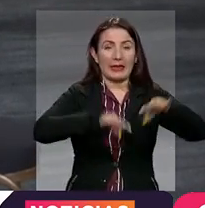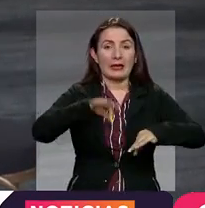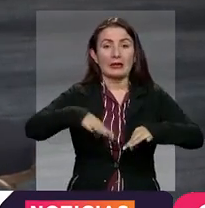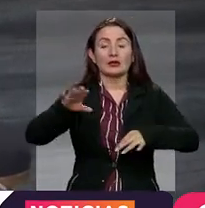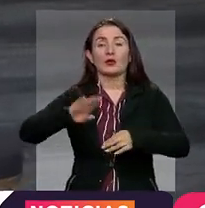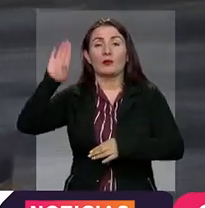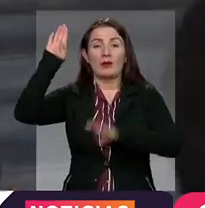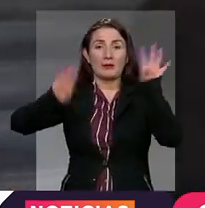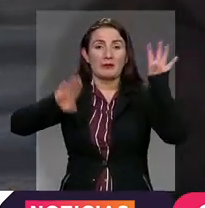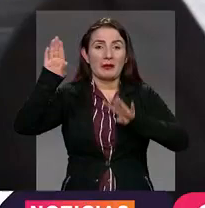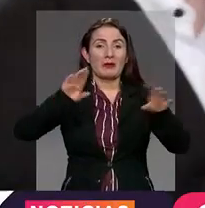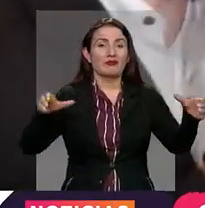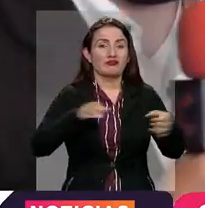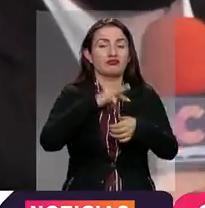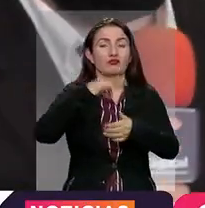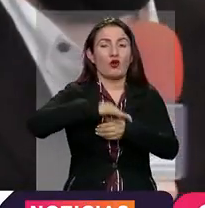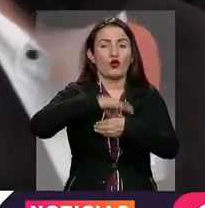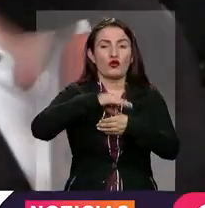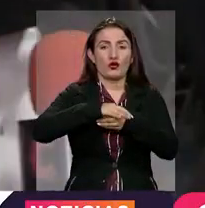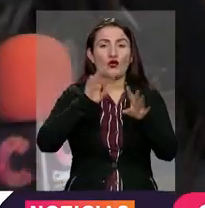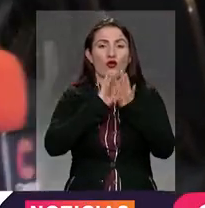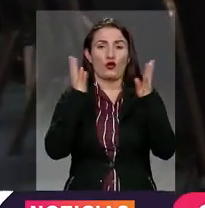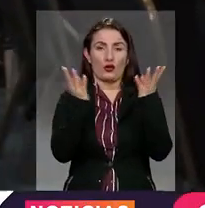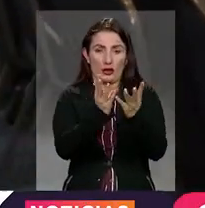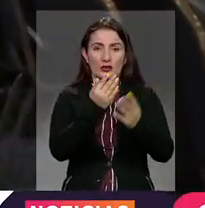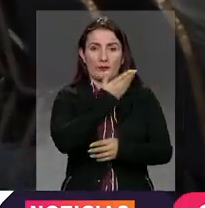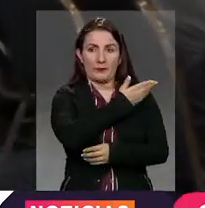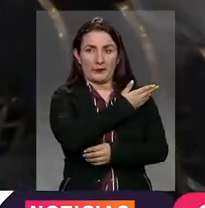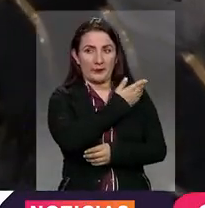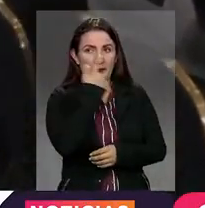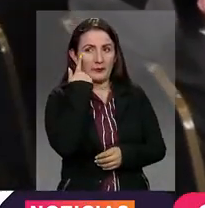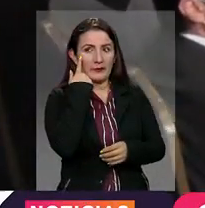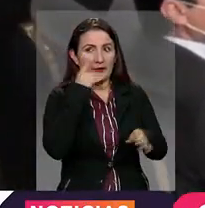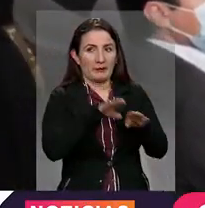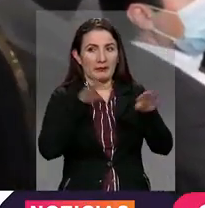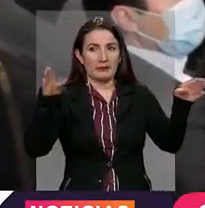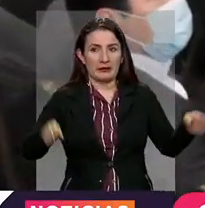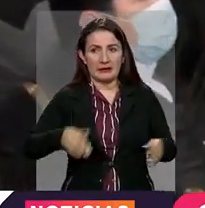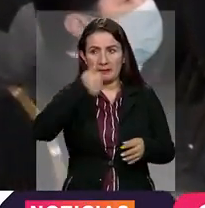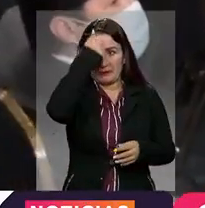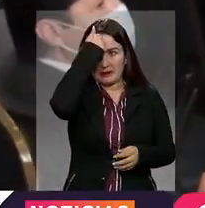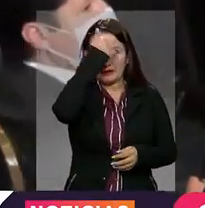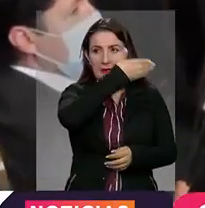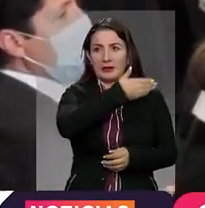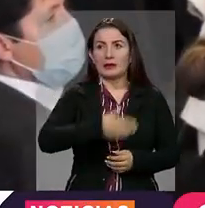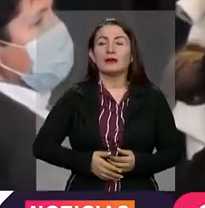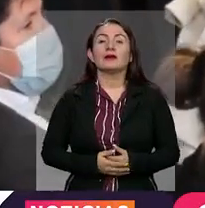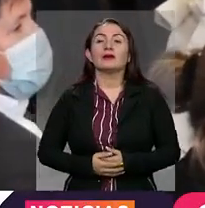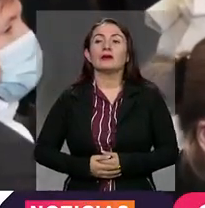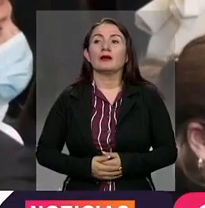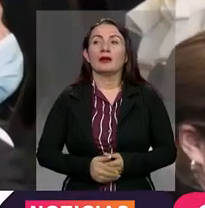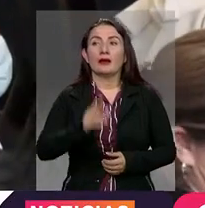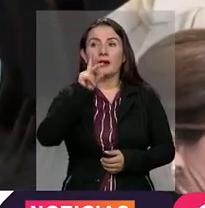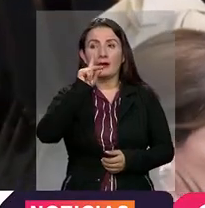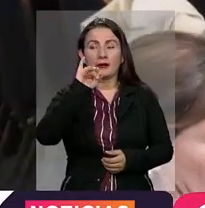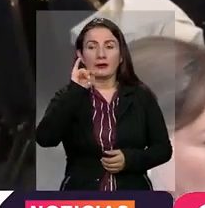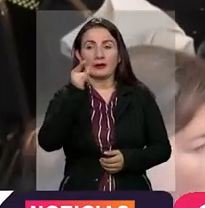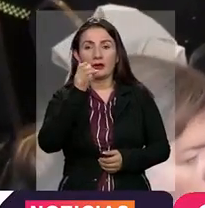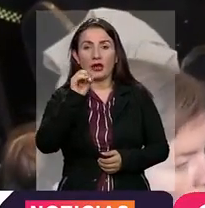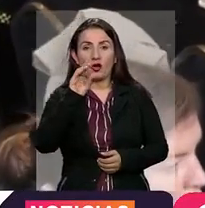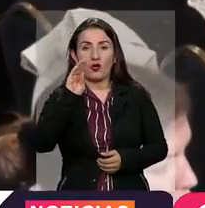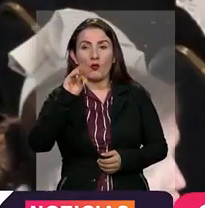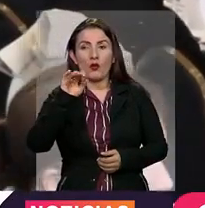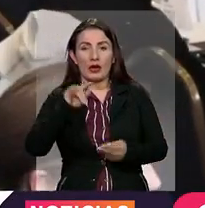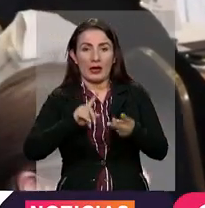Queremos enseñarles lo que sucede en este momento. En la mesa principal se ubican, por supuesto, Diego Molano, el ministro de Defensa, Daniel